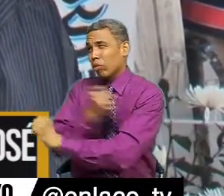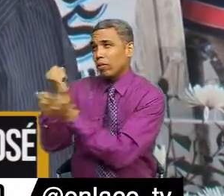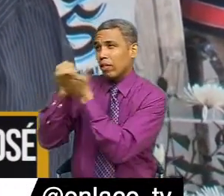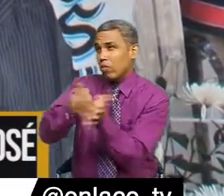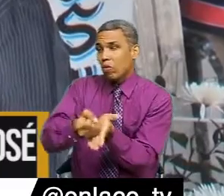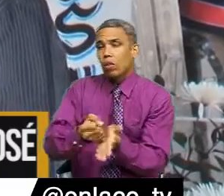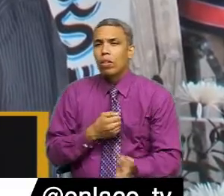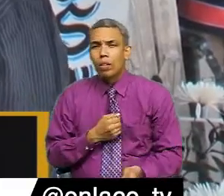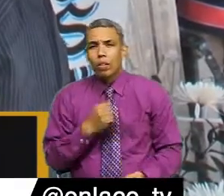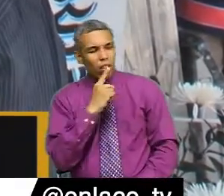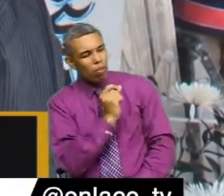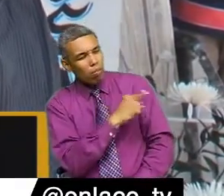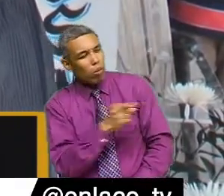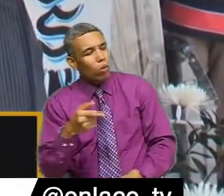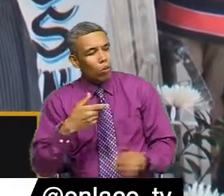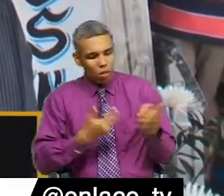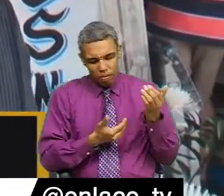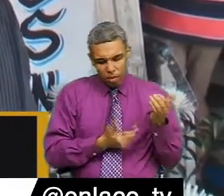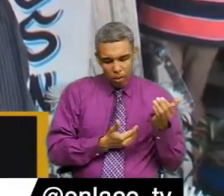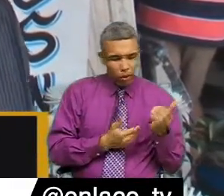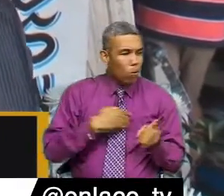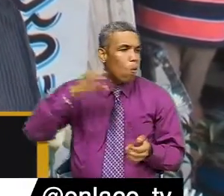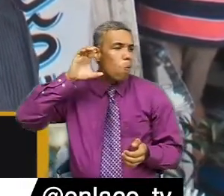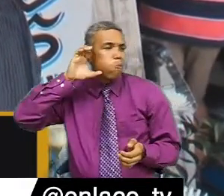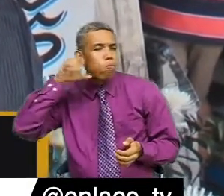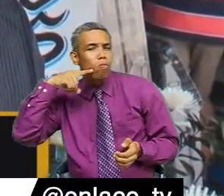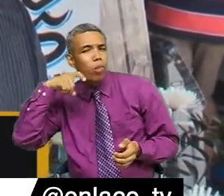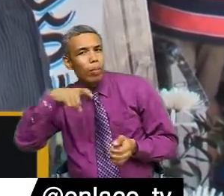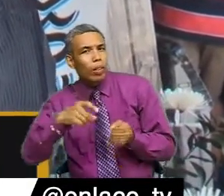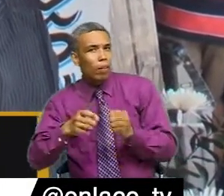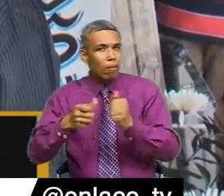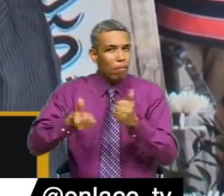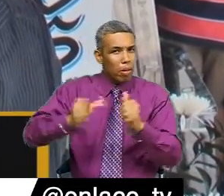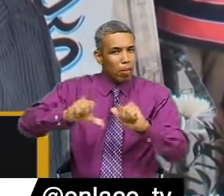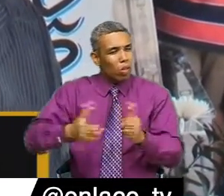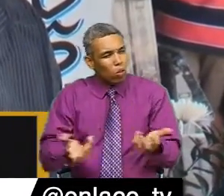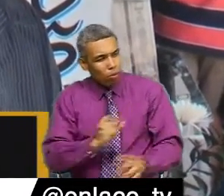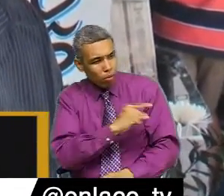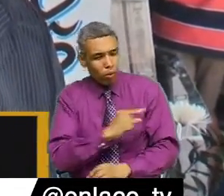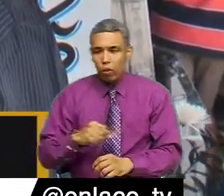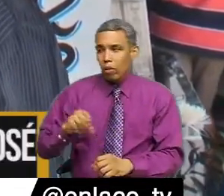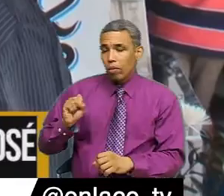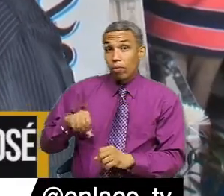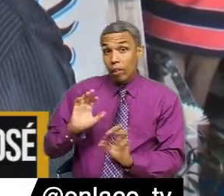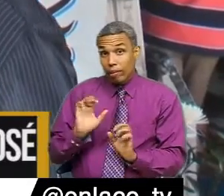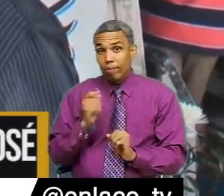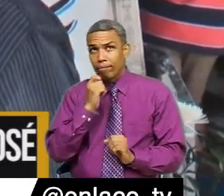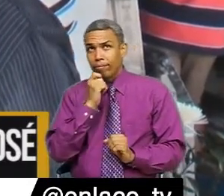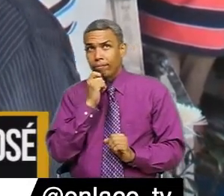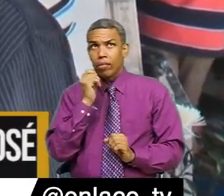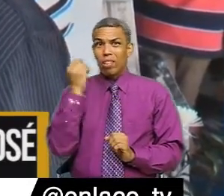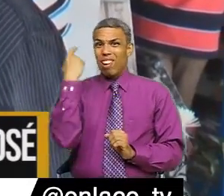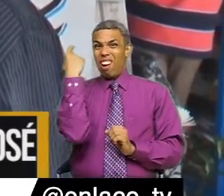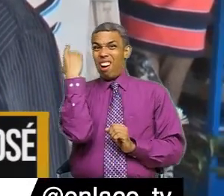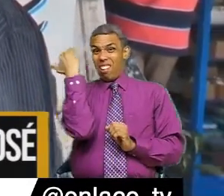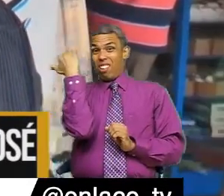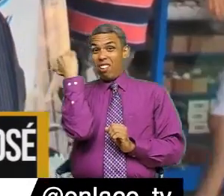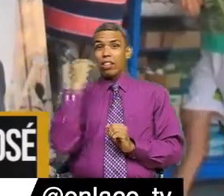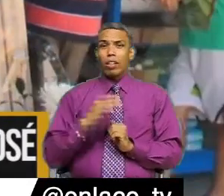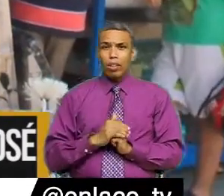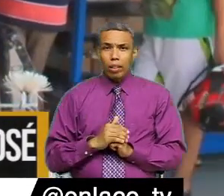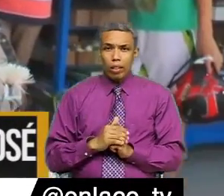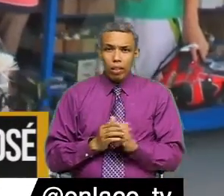lo recepcionamos en la clínica Magdalena, sabemos de él que había logrado una mejoría ostensible las primeras 24 horas, ayer hubo un poquito